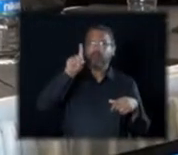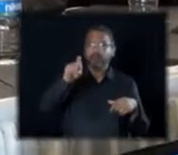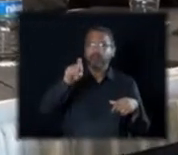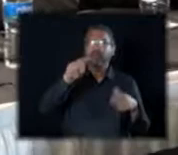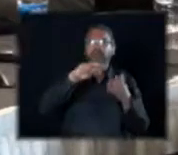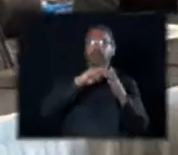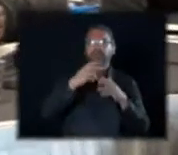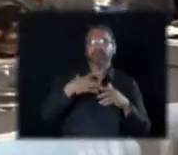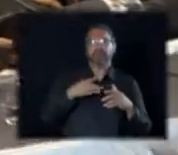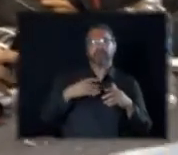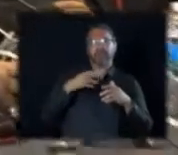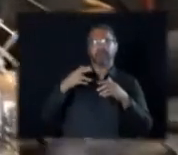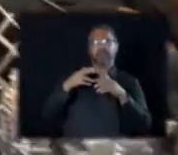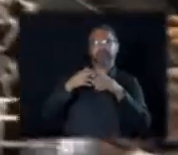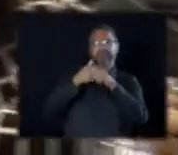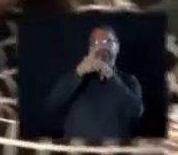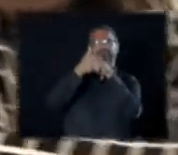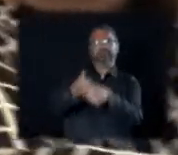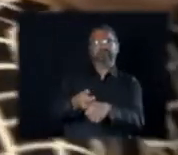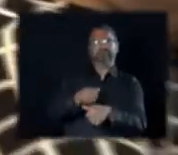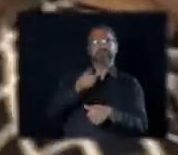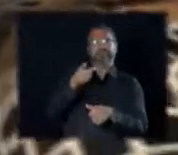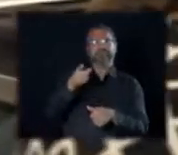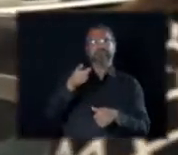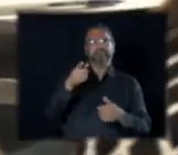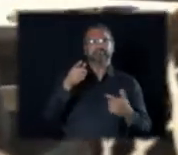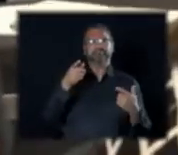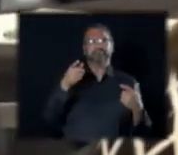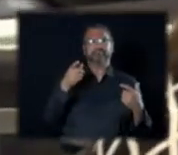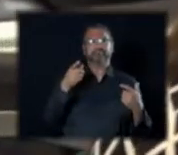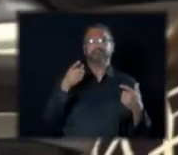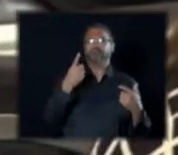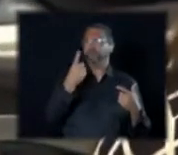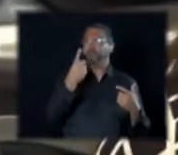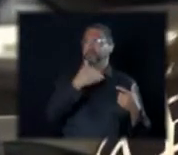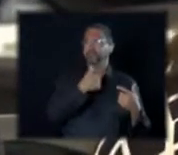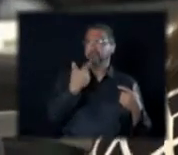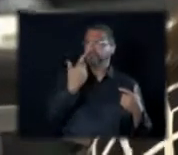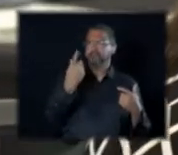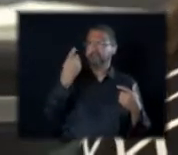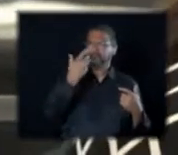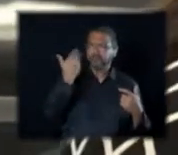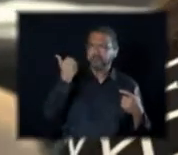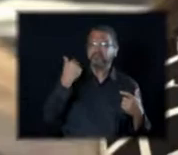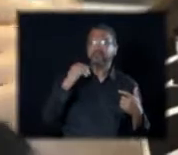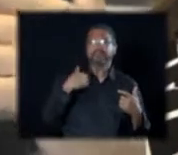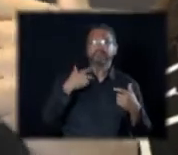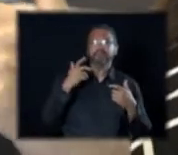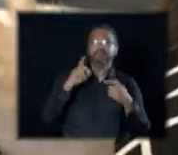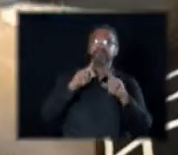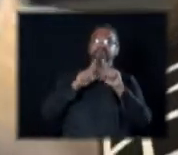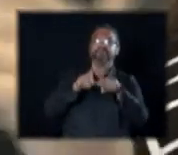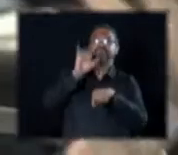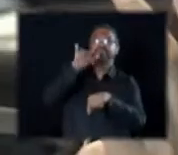contestando una de las preguntas que José Ramón le presentó al grupo anterior.